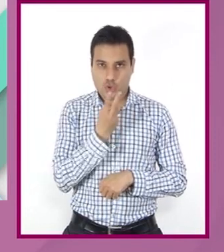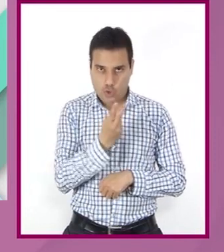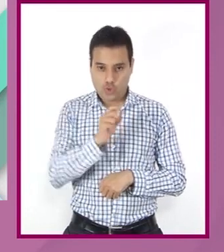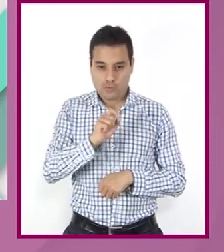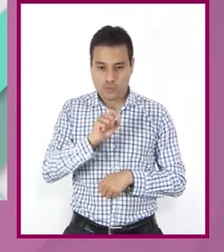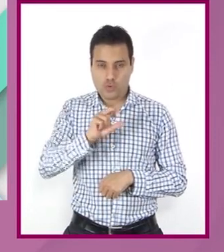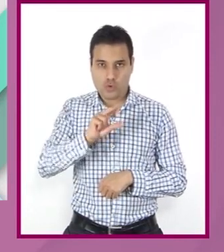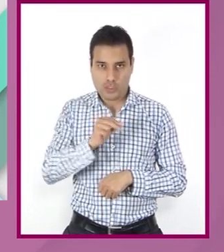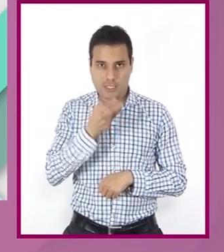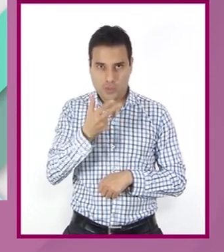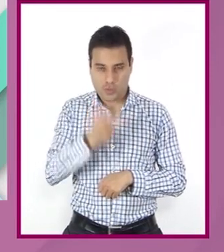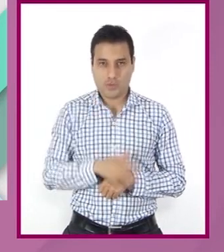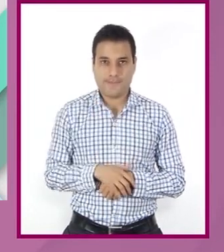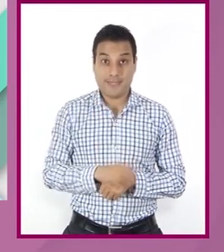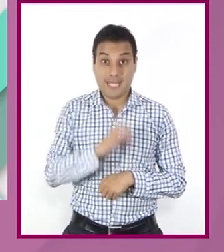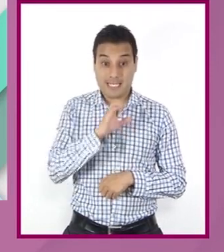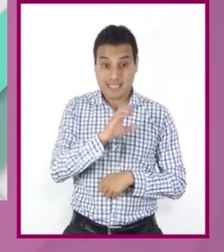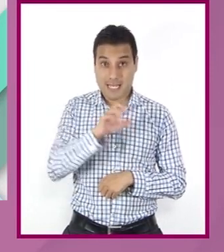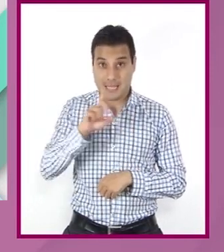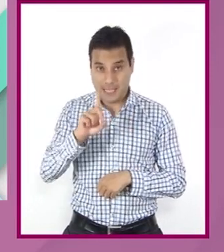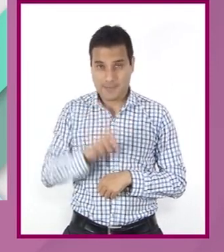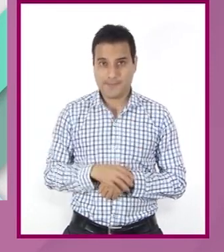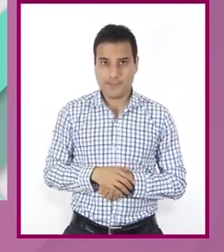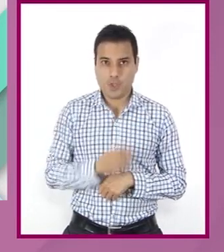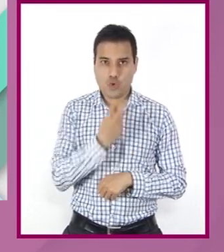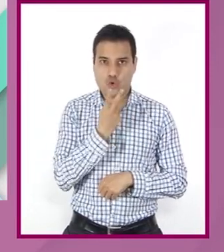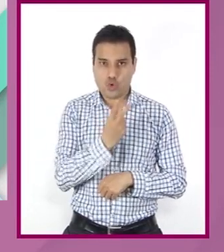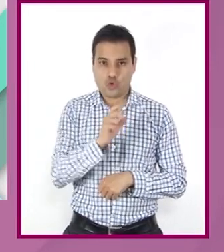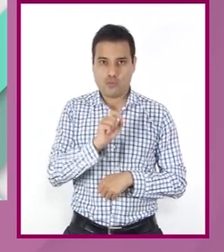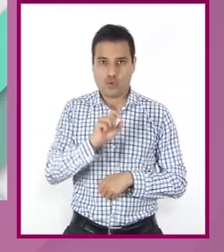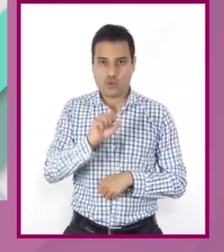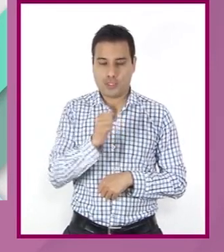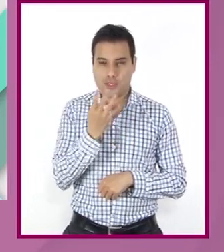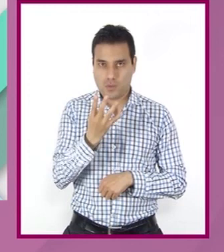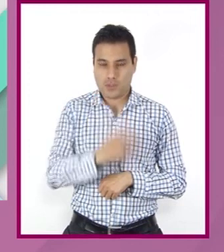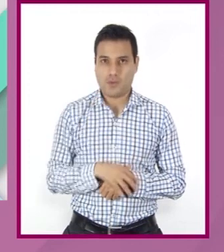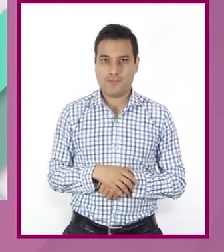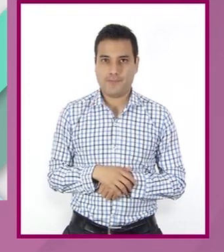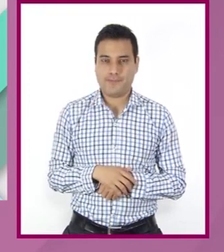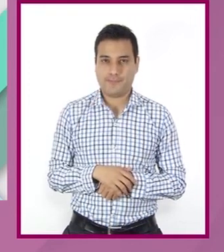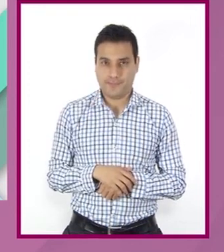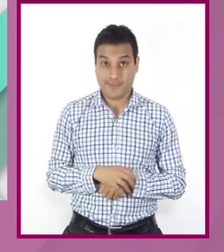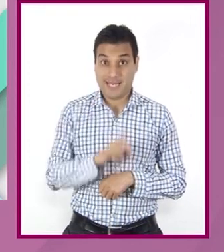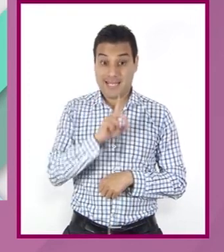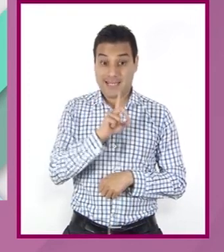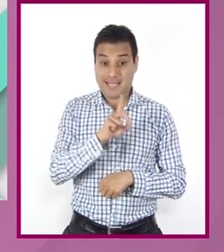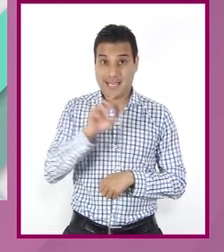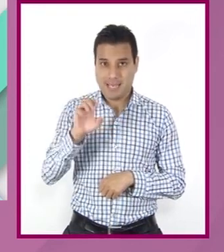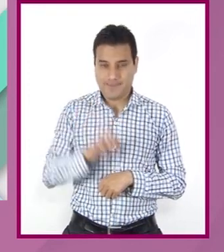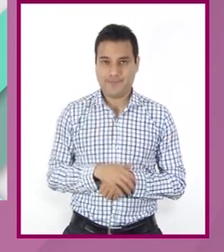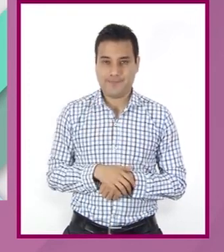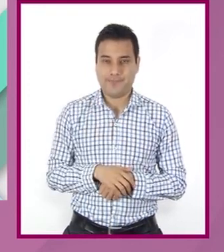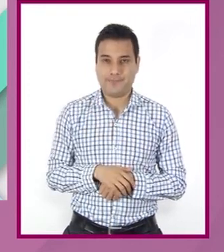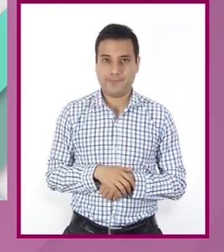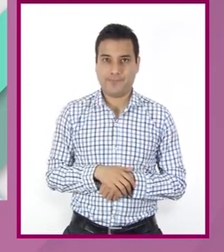2.88 metros. CD mide 2.64 metros. El segmento DE